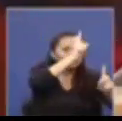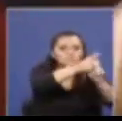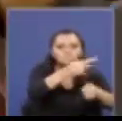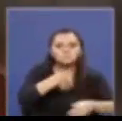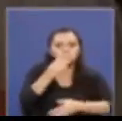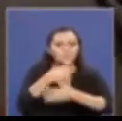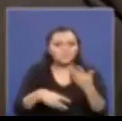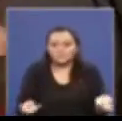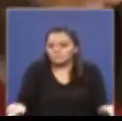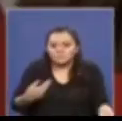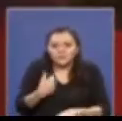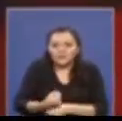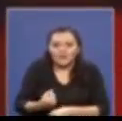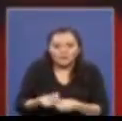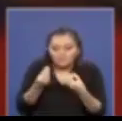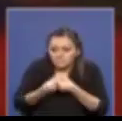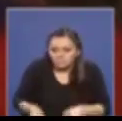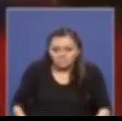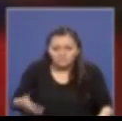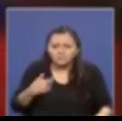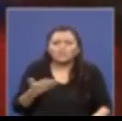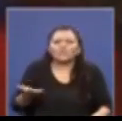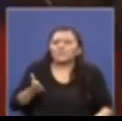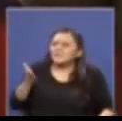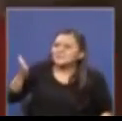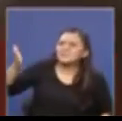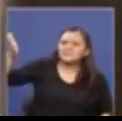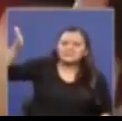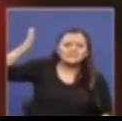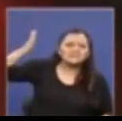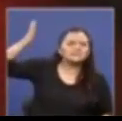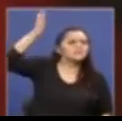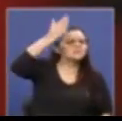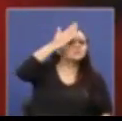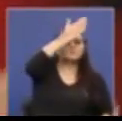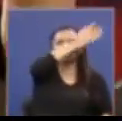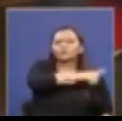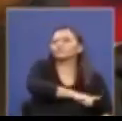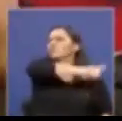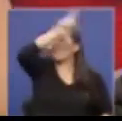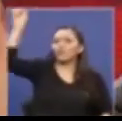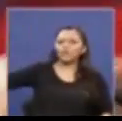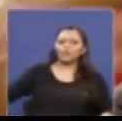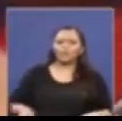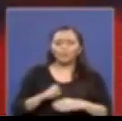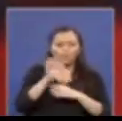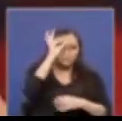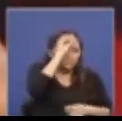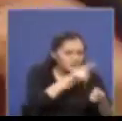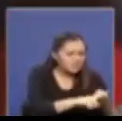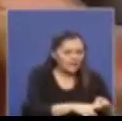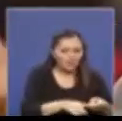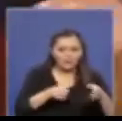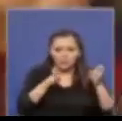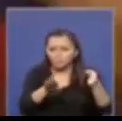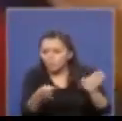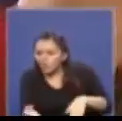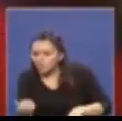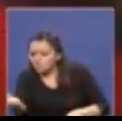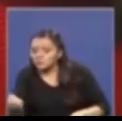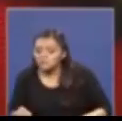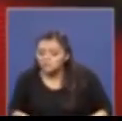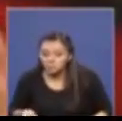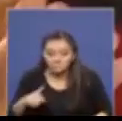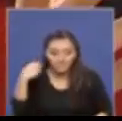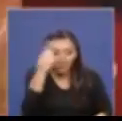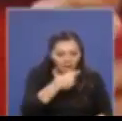perdían su trabajo, se tenían que pasear, ir por todos los rincones del país, buscando en hospitales, en morgues, porque no había